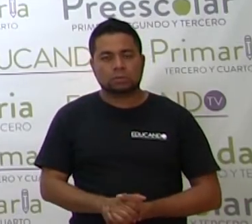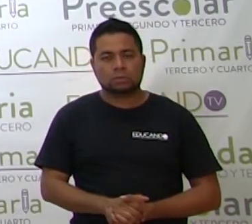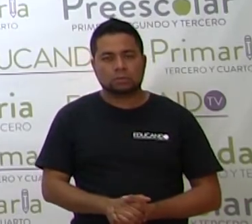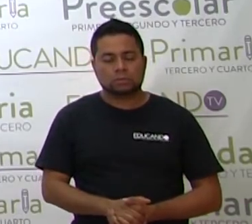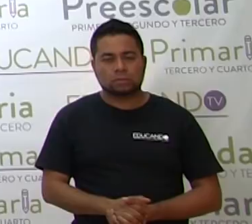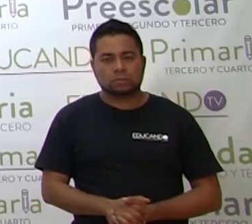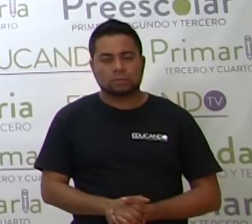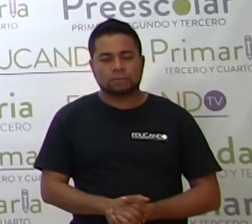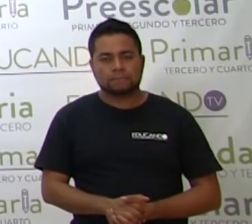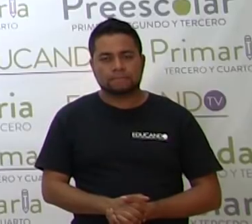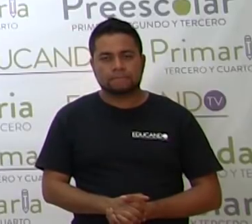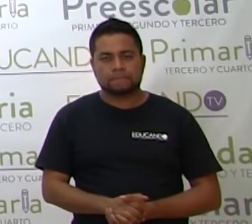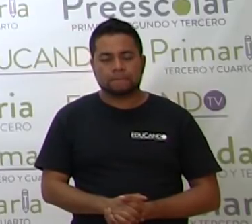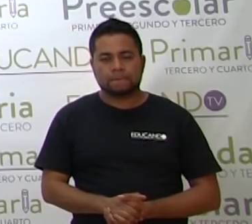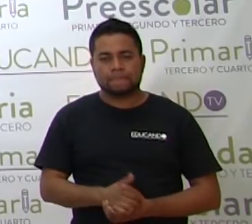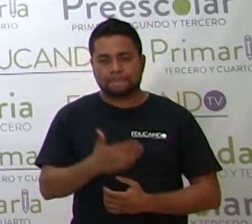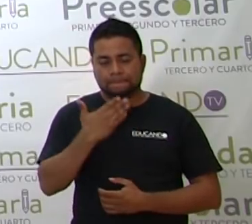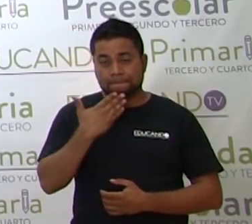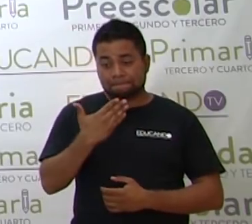bien, para